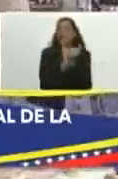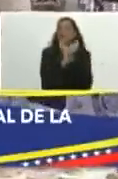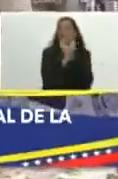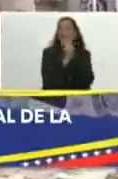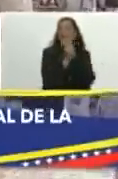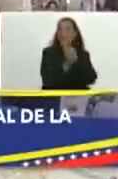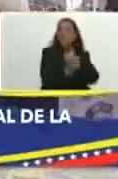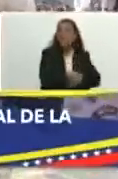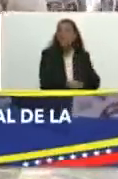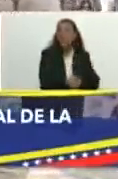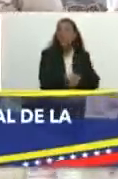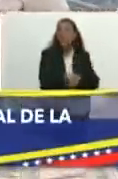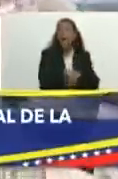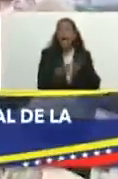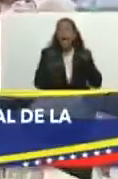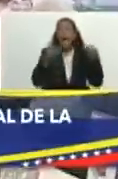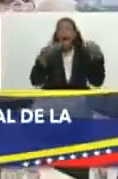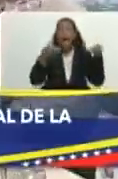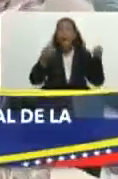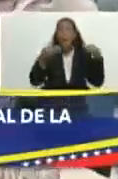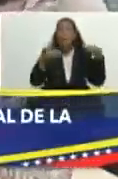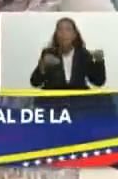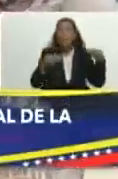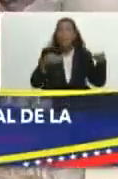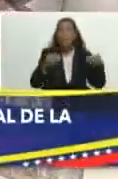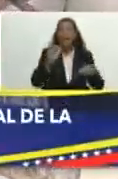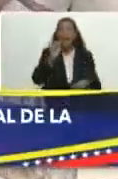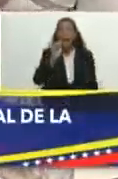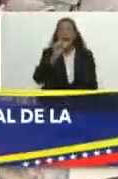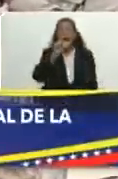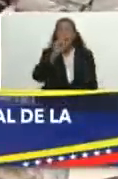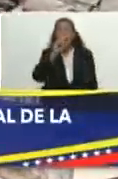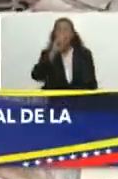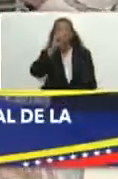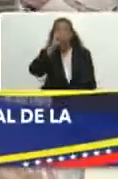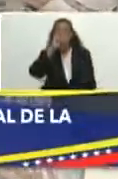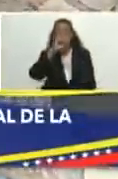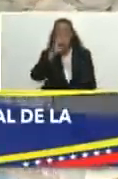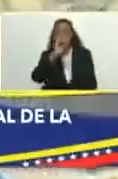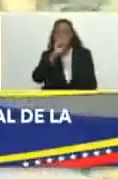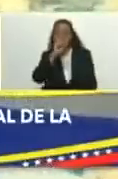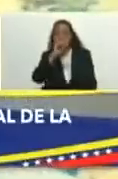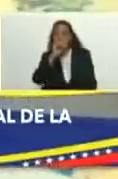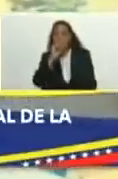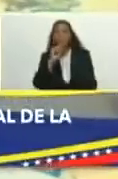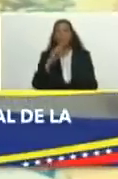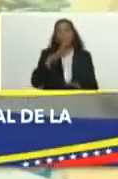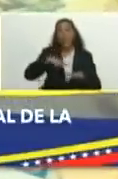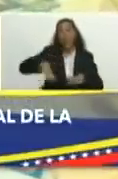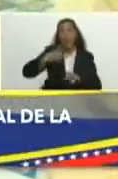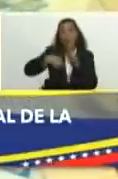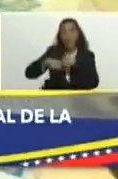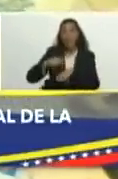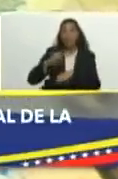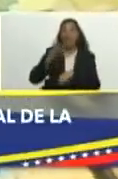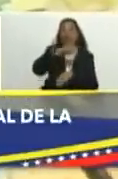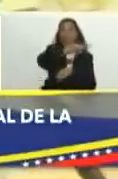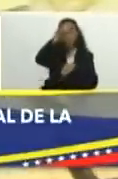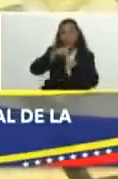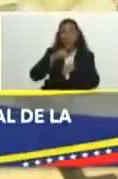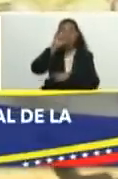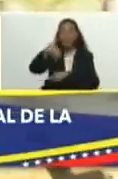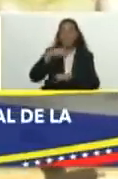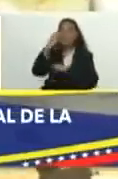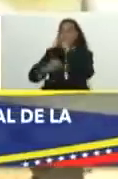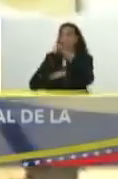de láminas de aluminio a bajo espesor. Como ven, para el mercado nacional e internacional. Correcto. Entre ellos